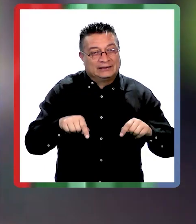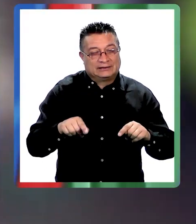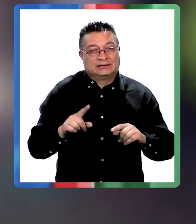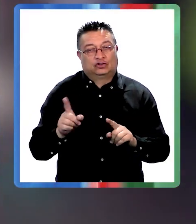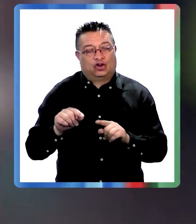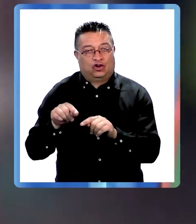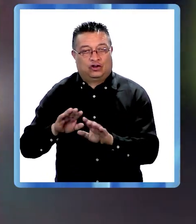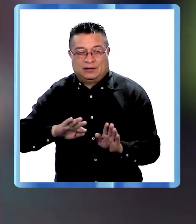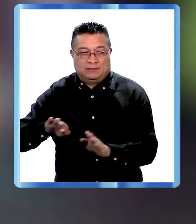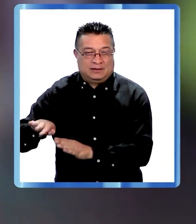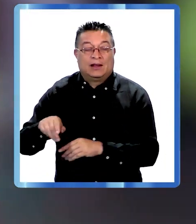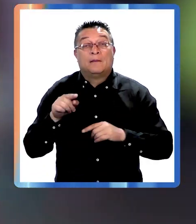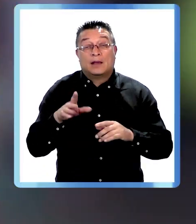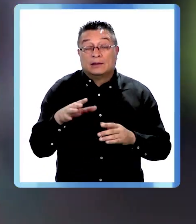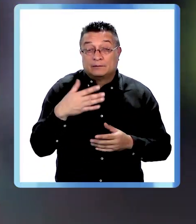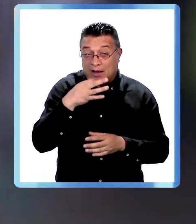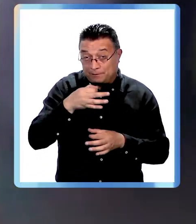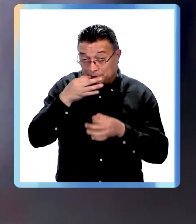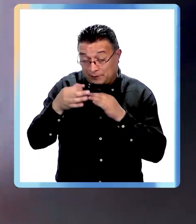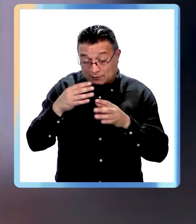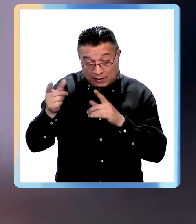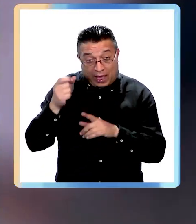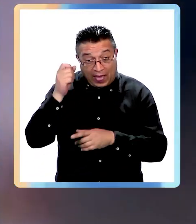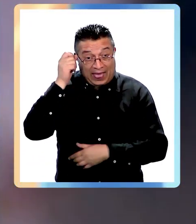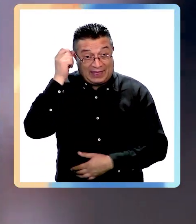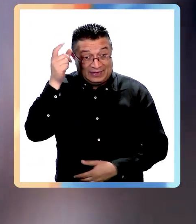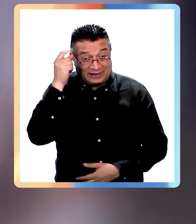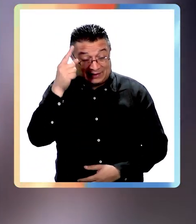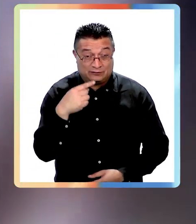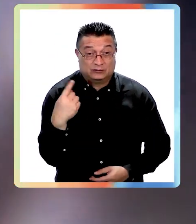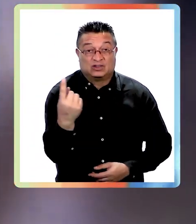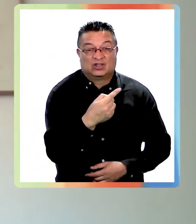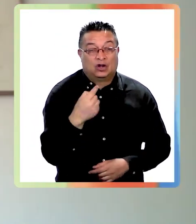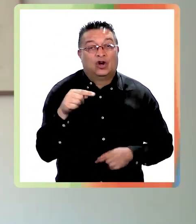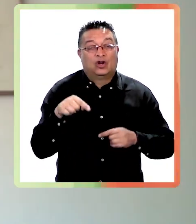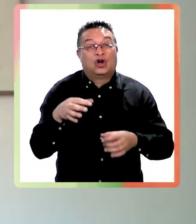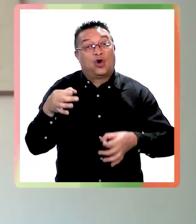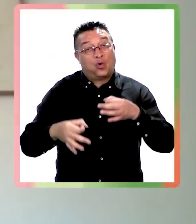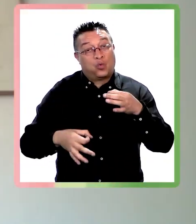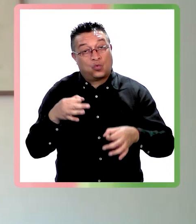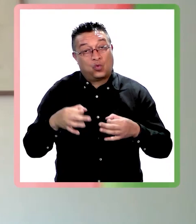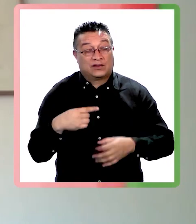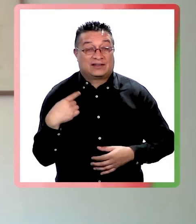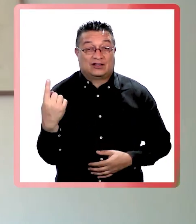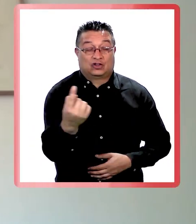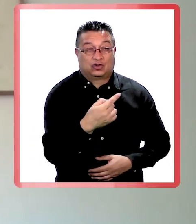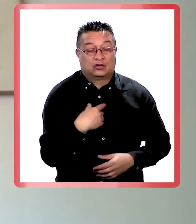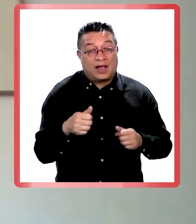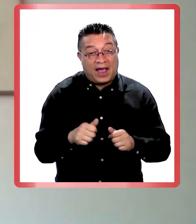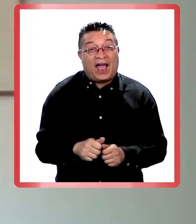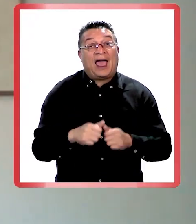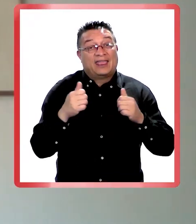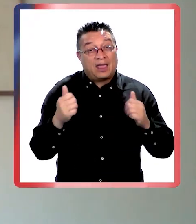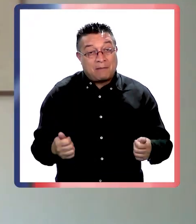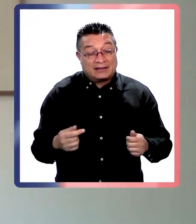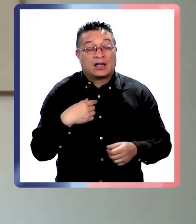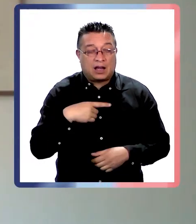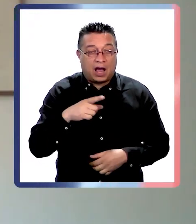caso. Dicho esto, también es importante entender que nuestros regímenes judiciales tienen